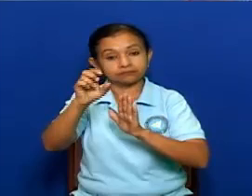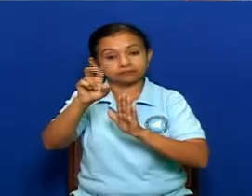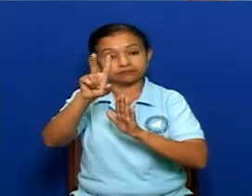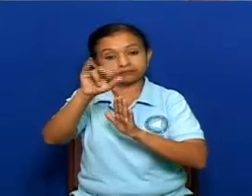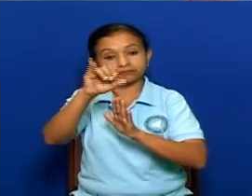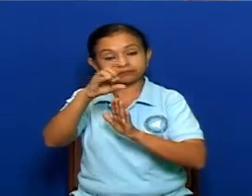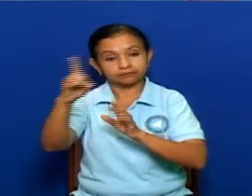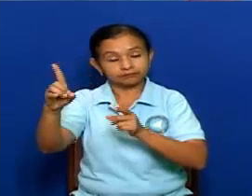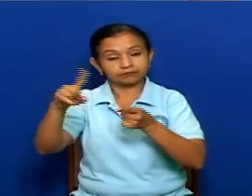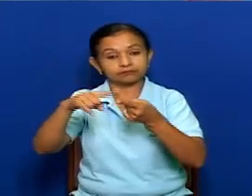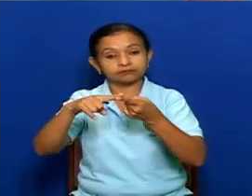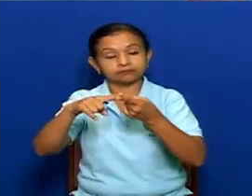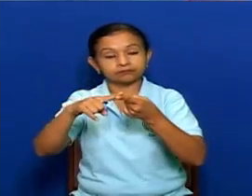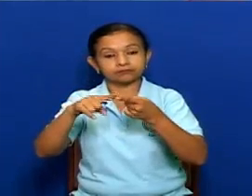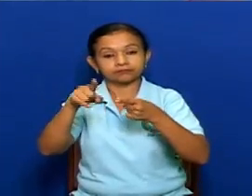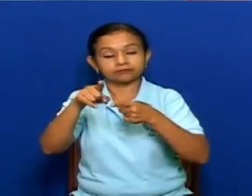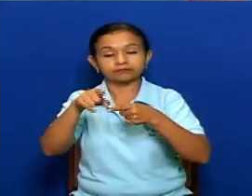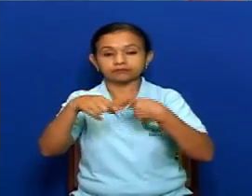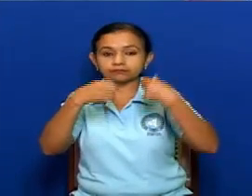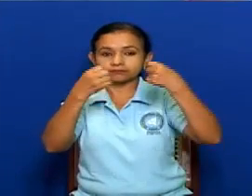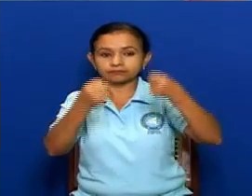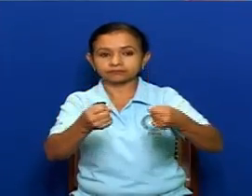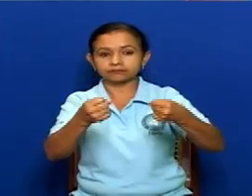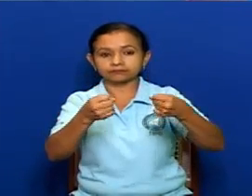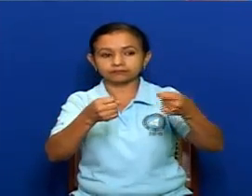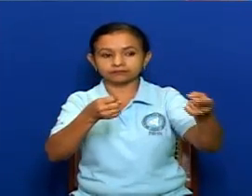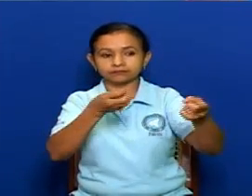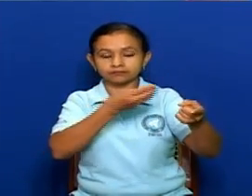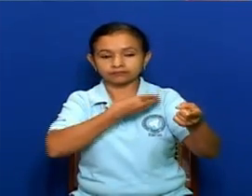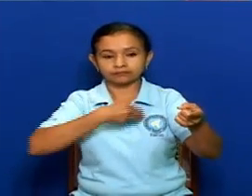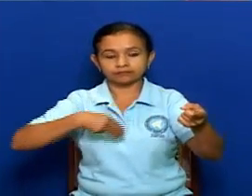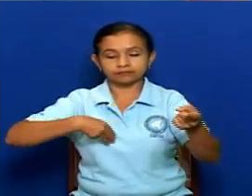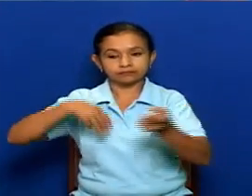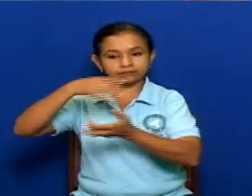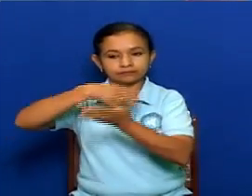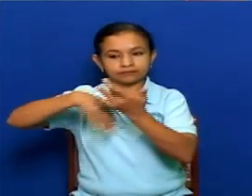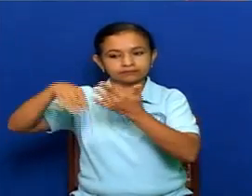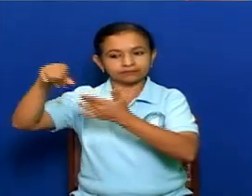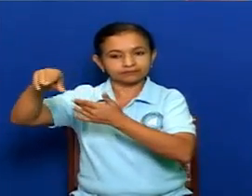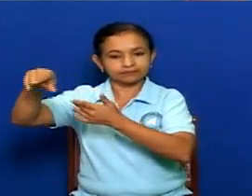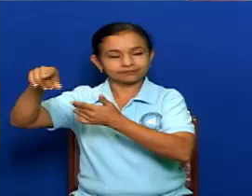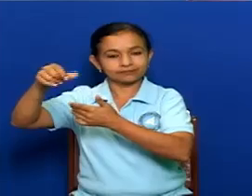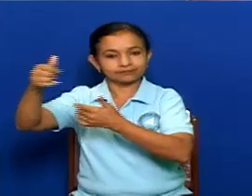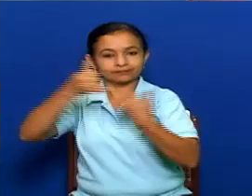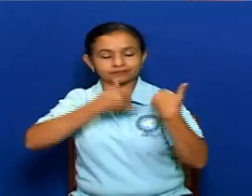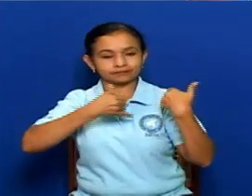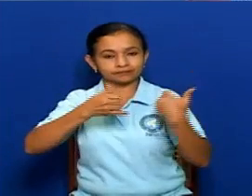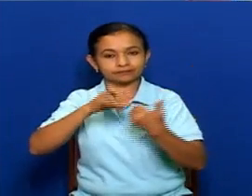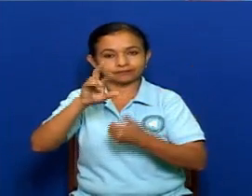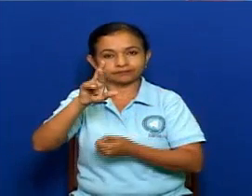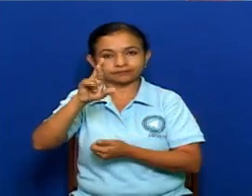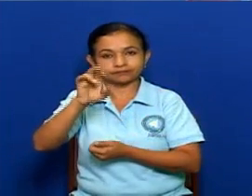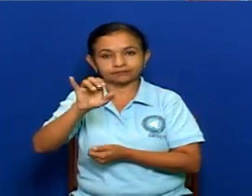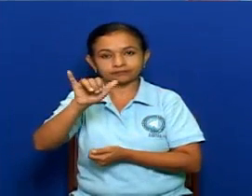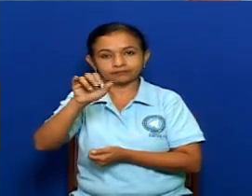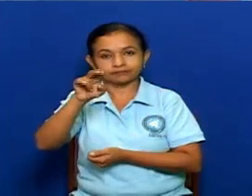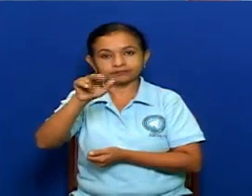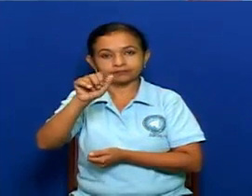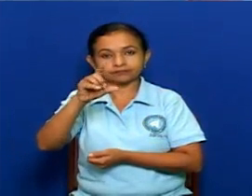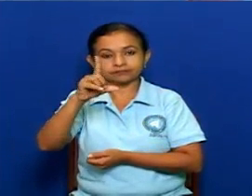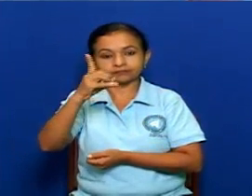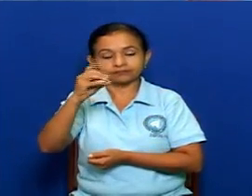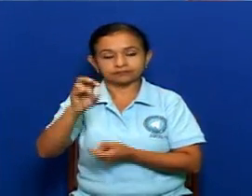Jaime Reyes, este es del Ministerio de Relaciones Exteriores; Reinaldo Antonio Méndez